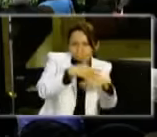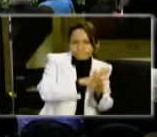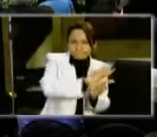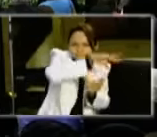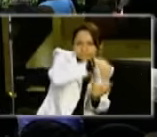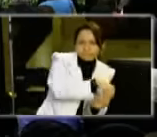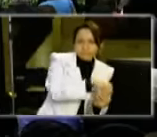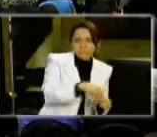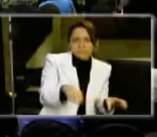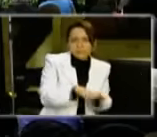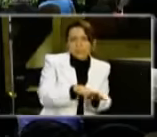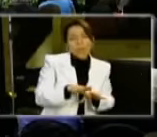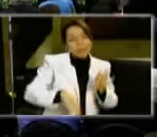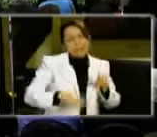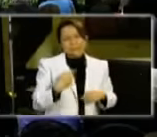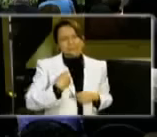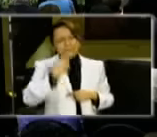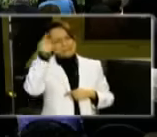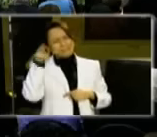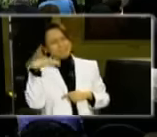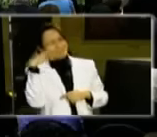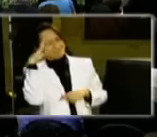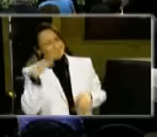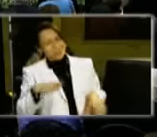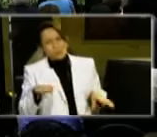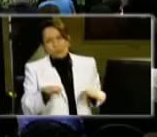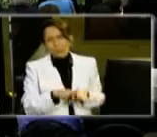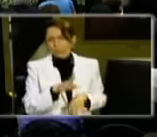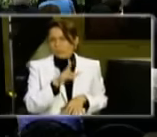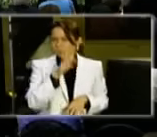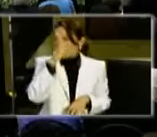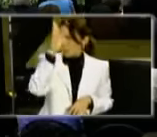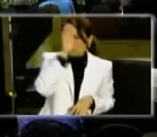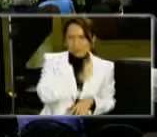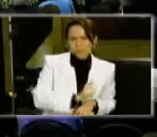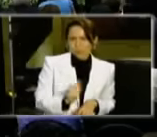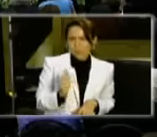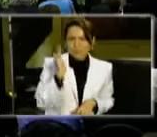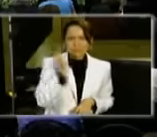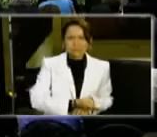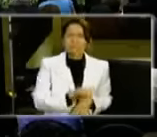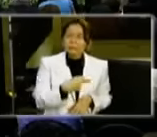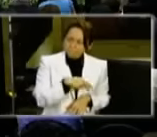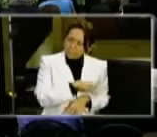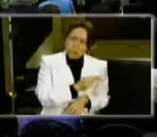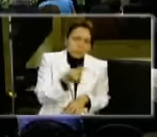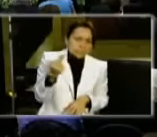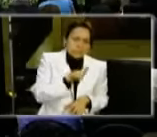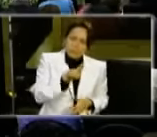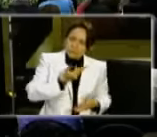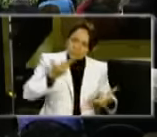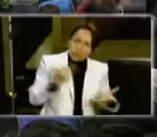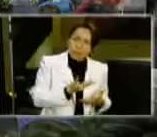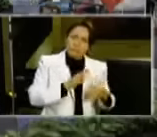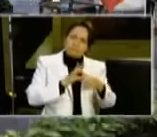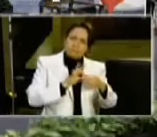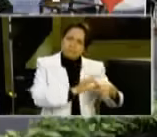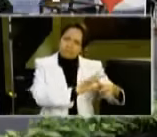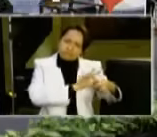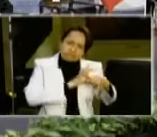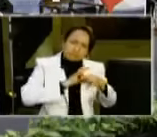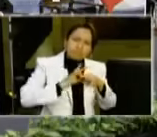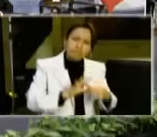nos parezcan abigarrados, debemos fortalecer su acción y buscar coordinaciones entre ellos. El CARICOM, el SICA,